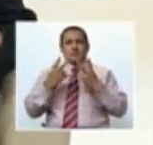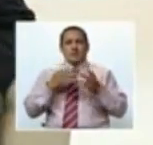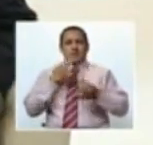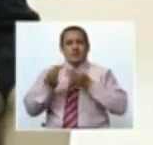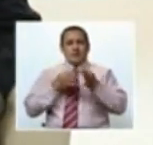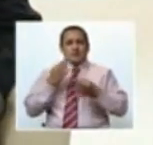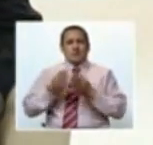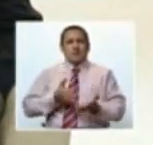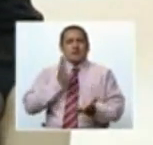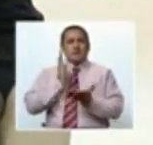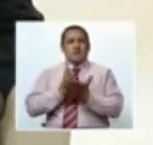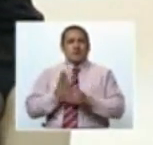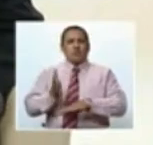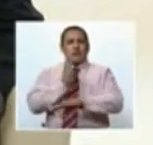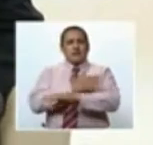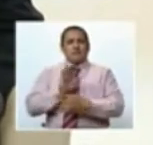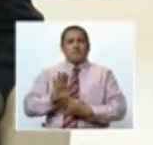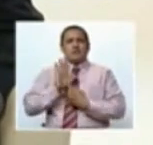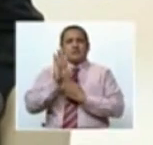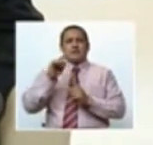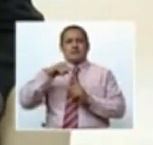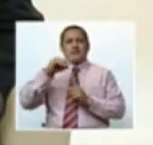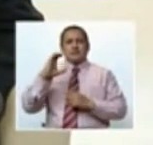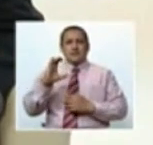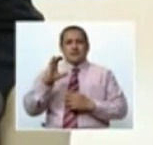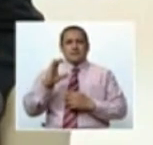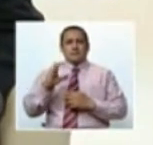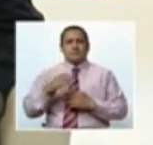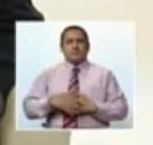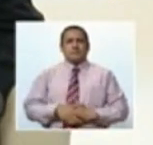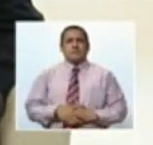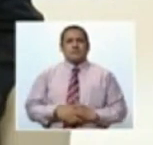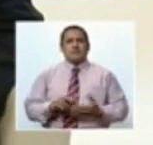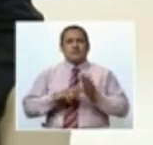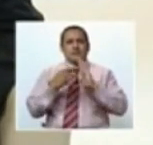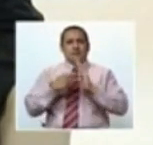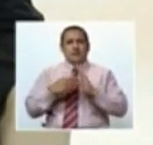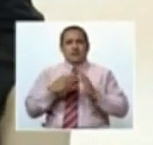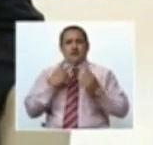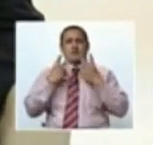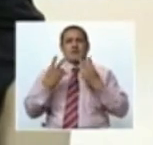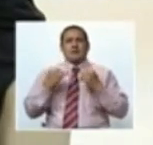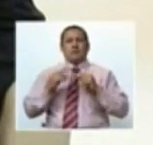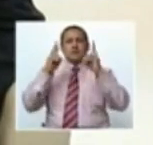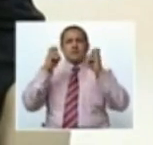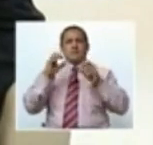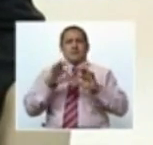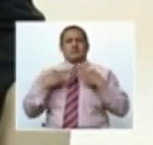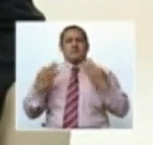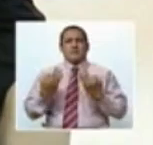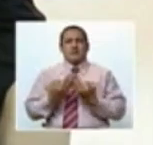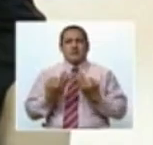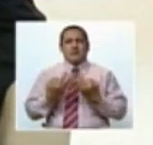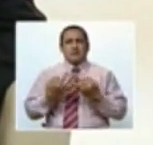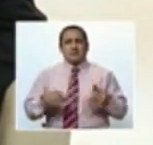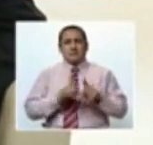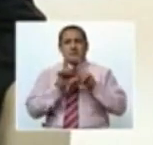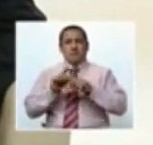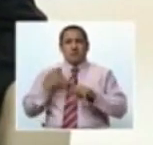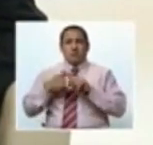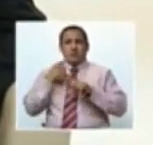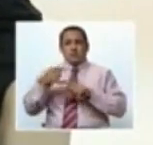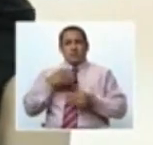raíz de una sentencia que acaba de publicar el Tribunal Constitucional, referida a un caso de familia, y